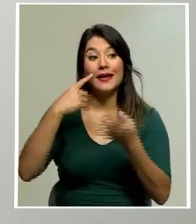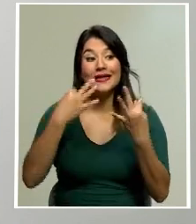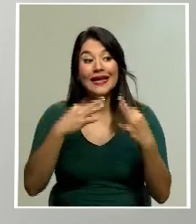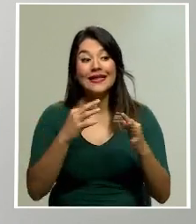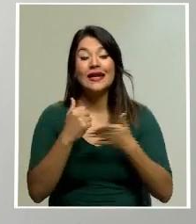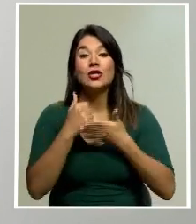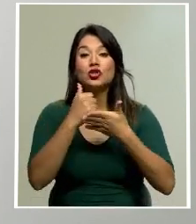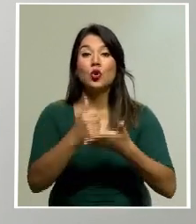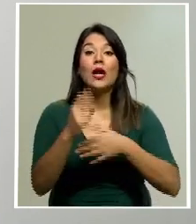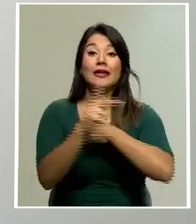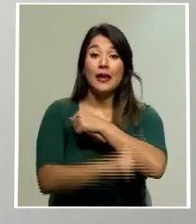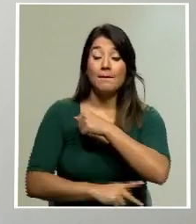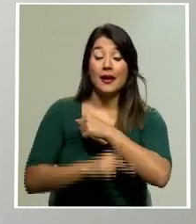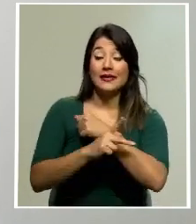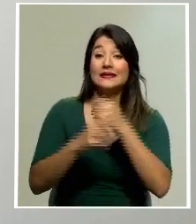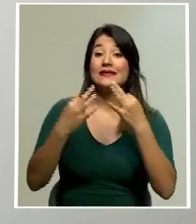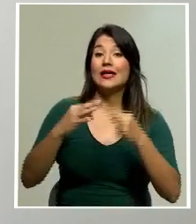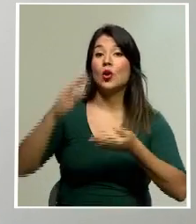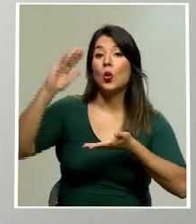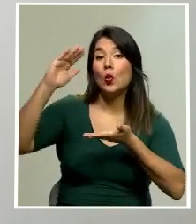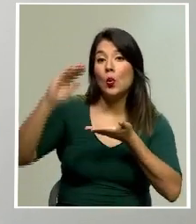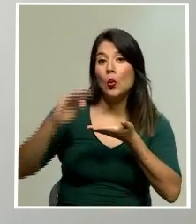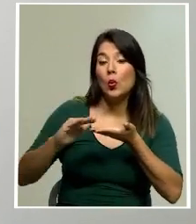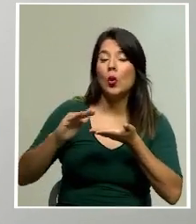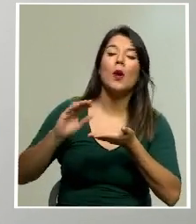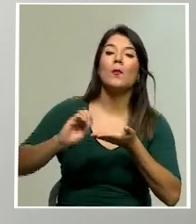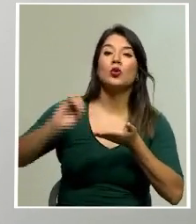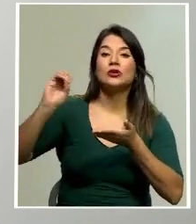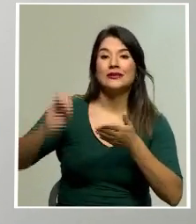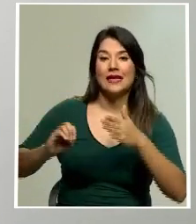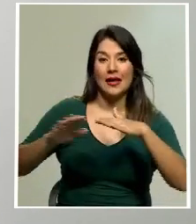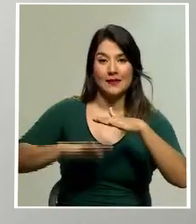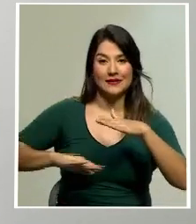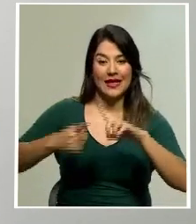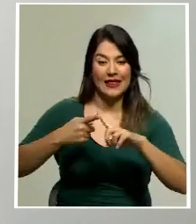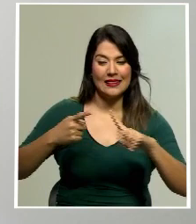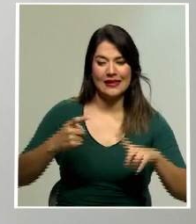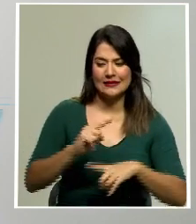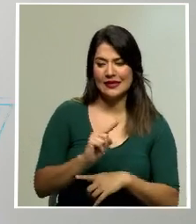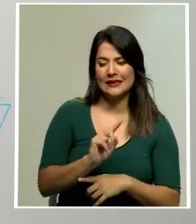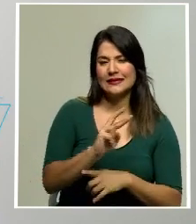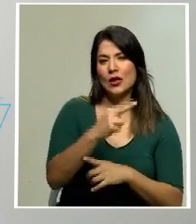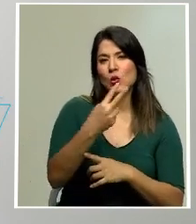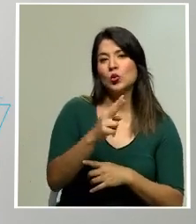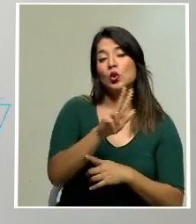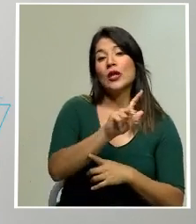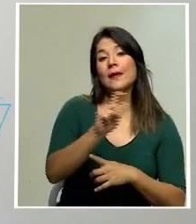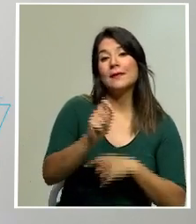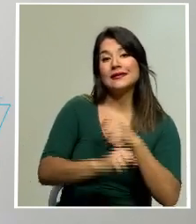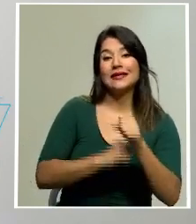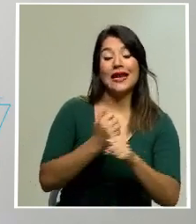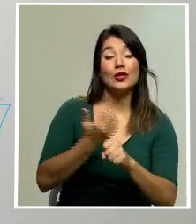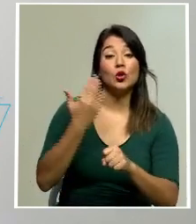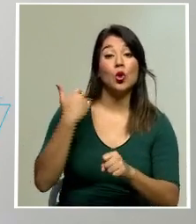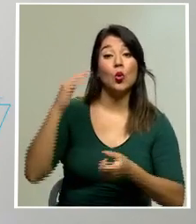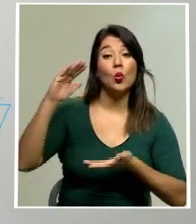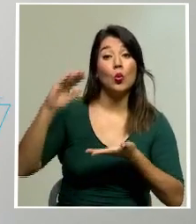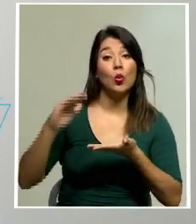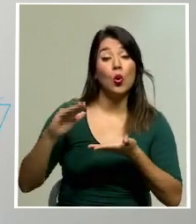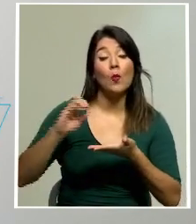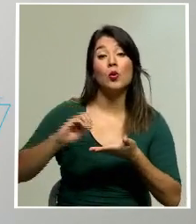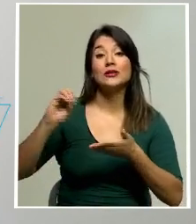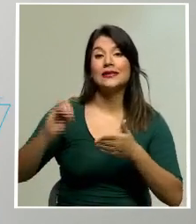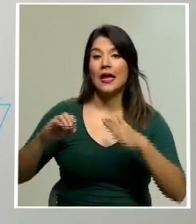país, ha disminuido principalmente a partir del primero o segundo trimestre del año anterior, ha disminuido su tasa de política